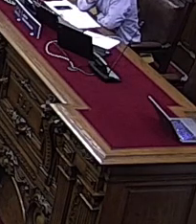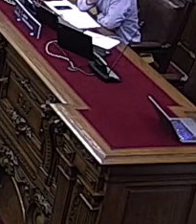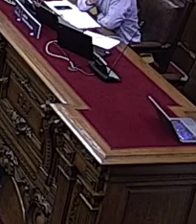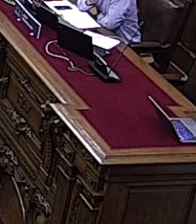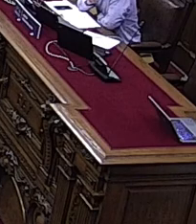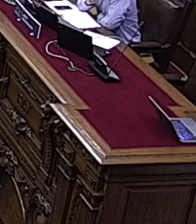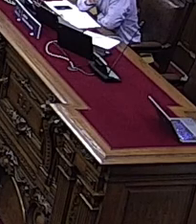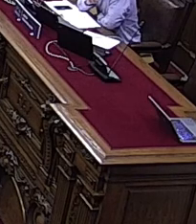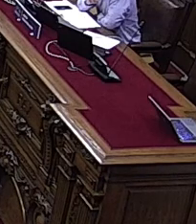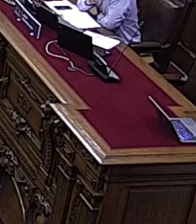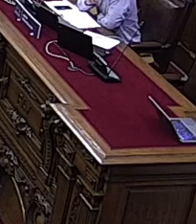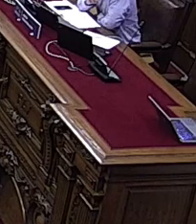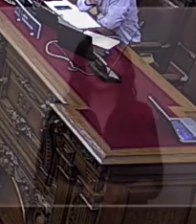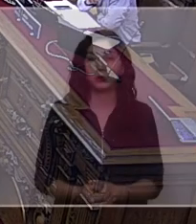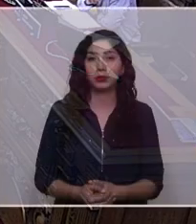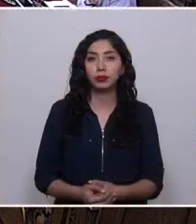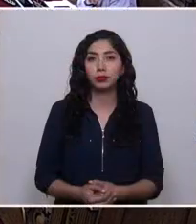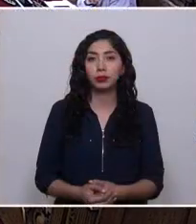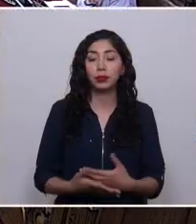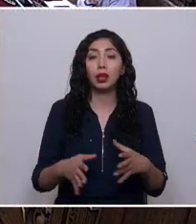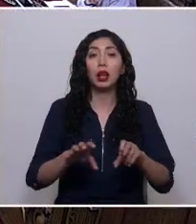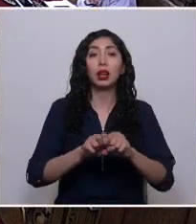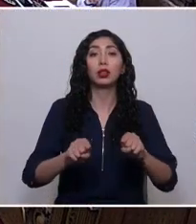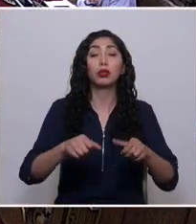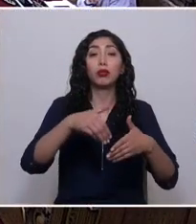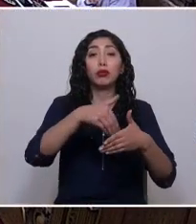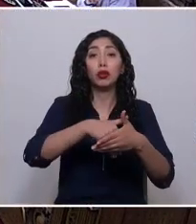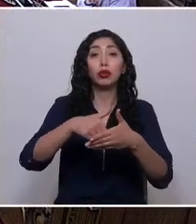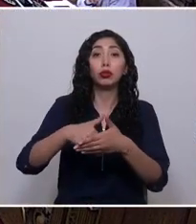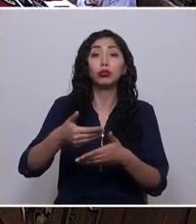Han emitido su voto, señoras y señores convencionales.